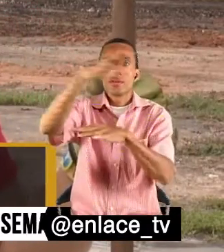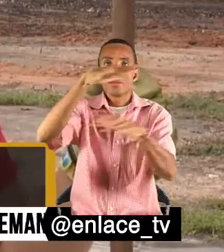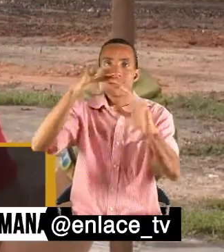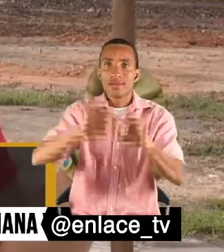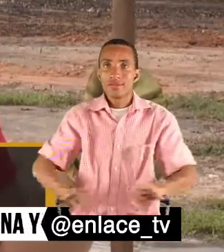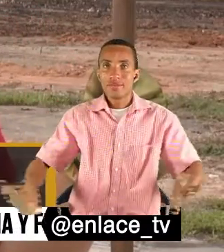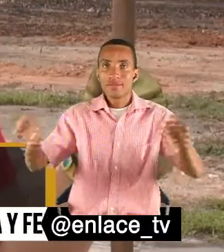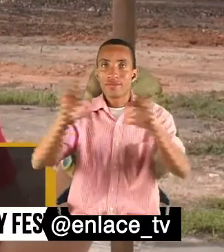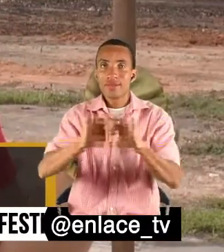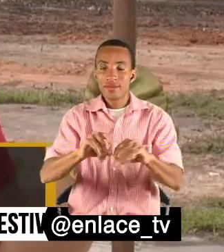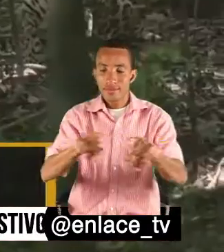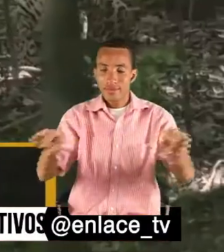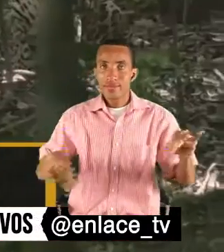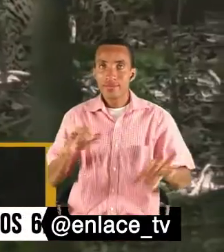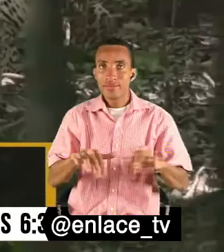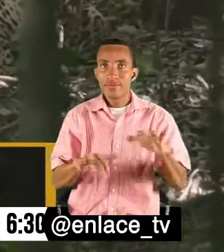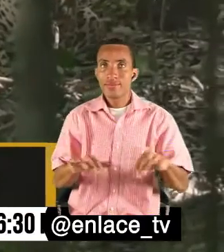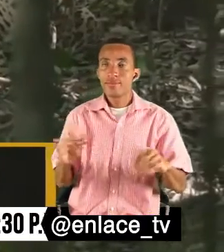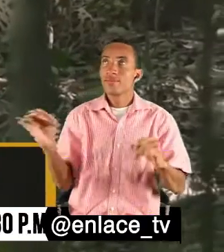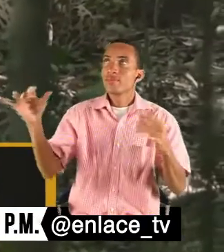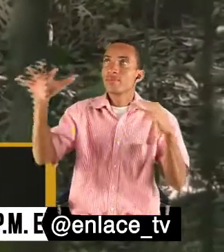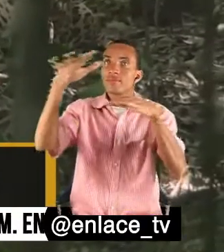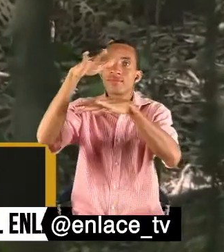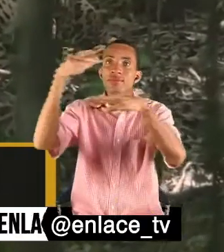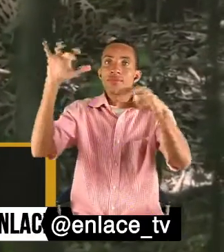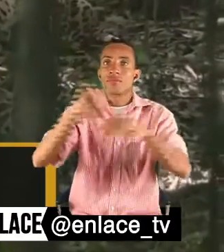de la Secretaría de Medio Ambiente. Otras